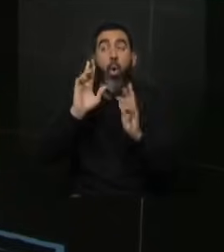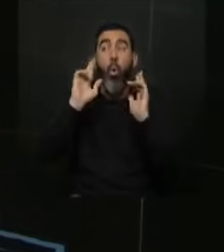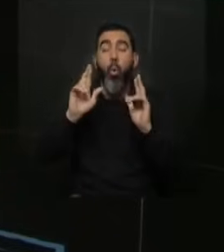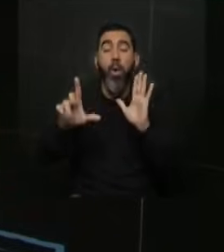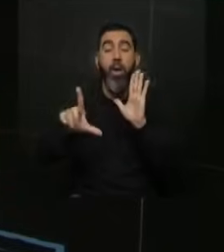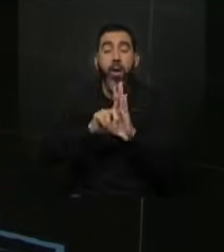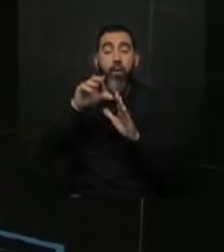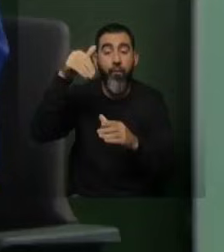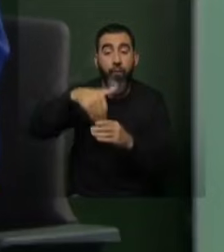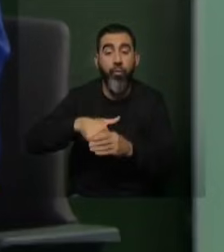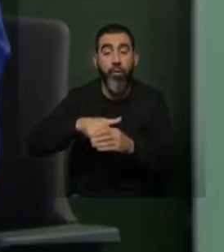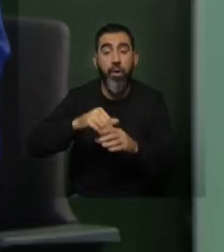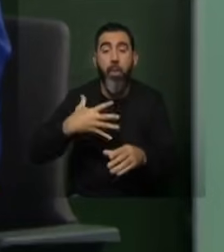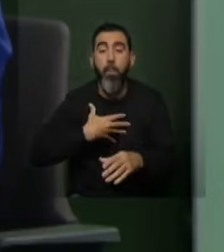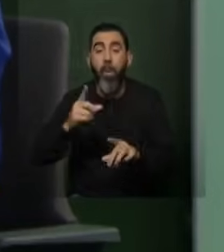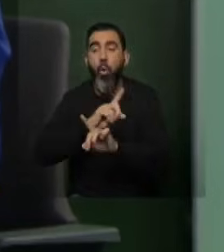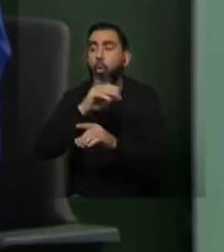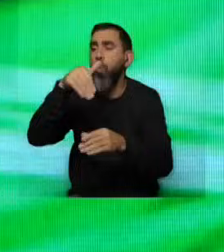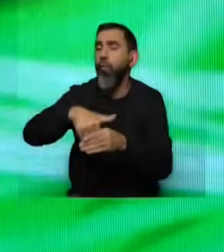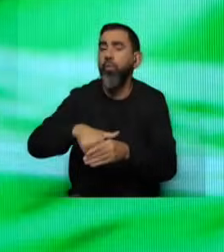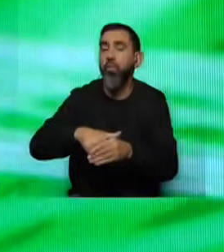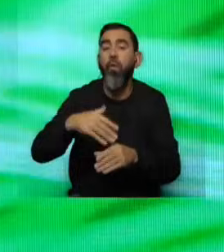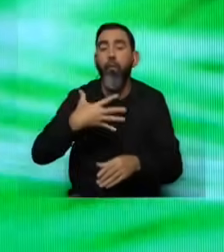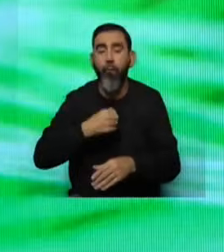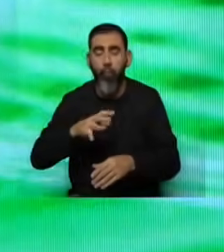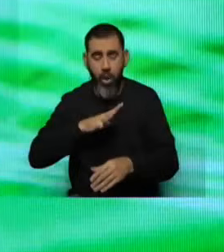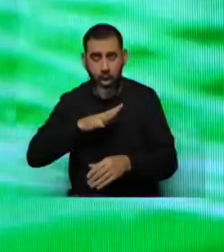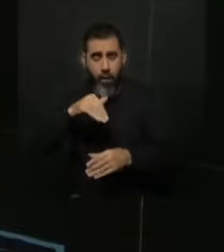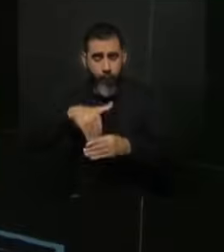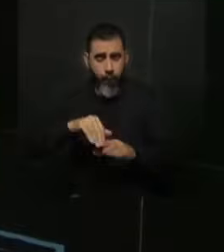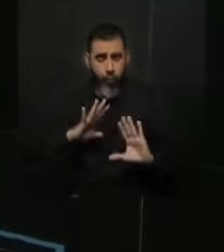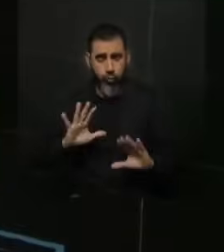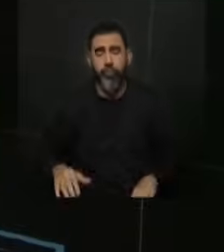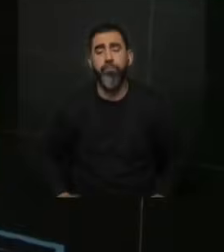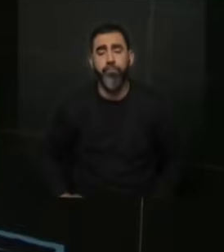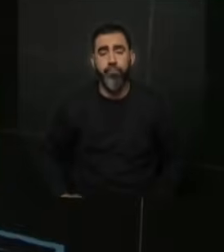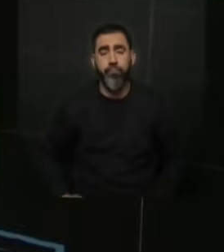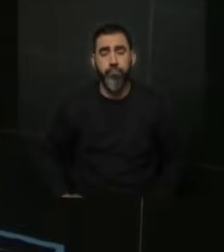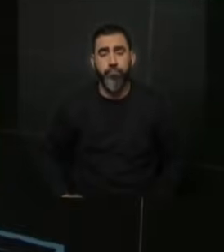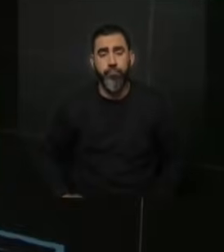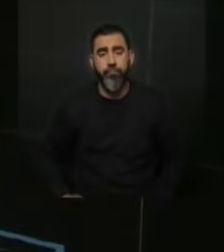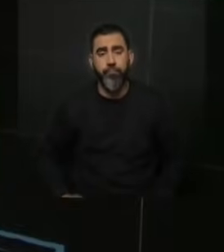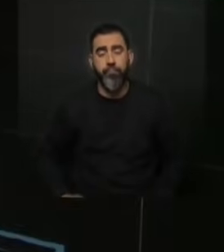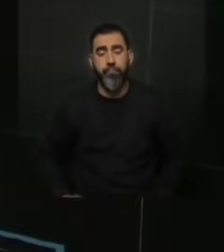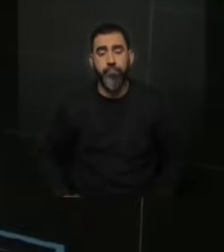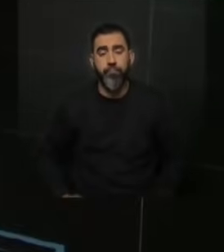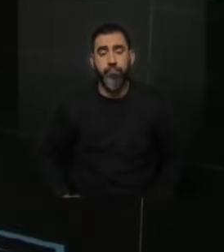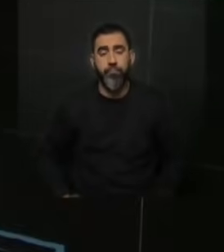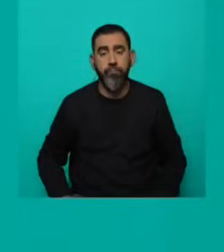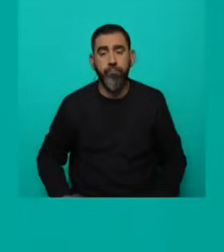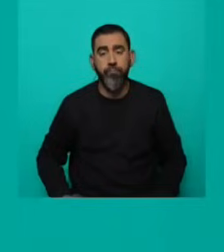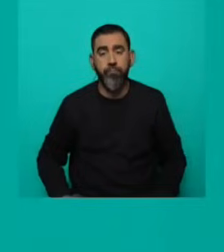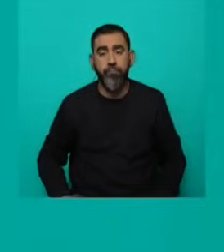tenga media sanción Qué pasa si el Partido Nacional no lo vota los votos están perfecto Mari tuchi gracias por estos minutos ago soy